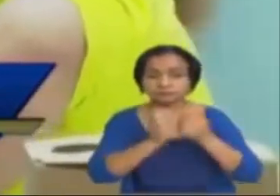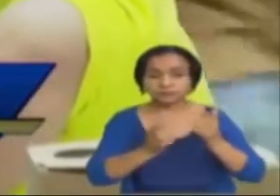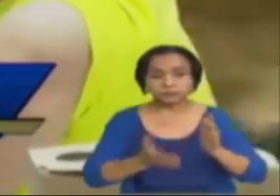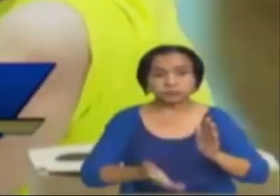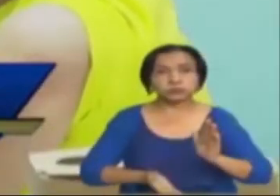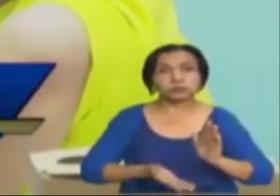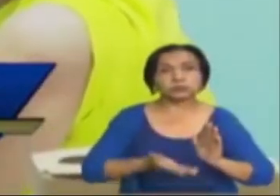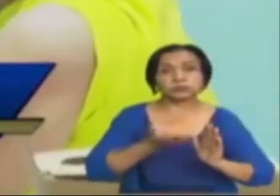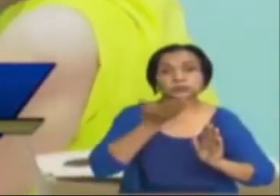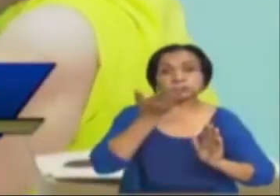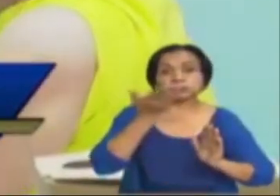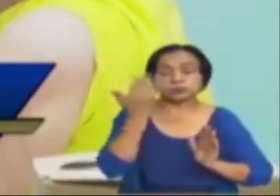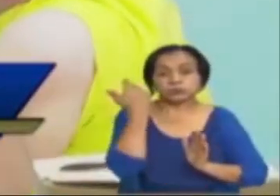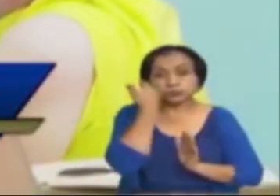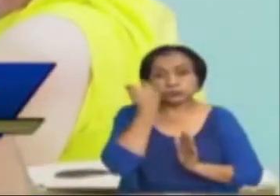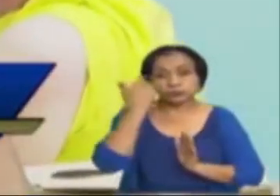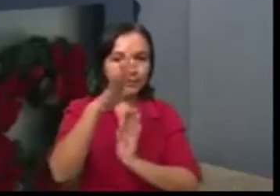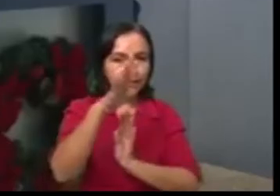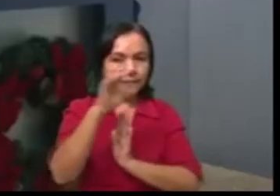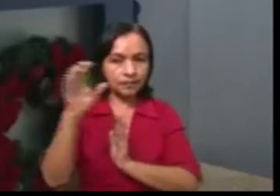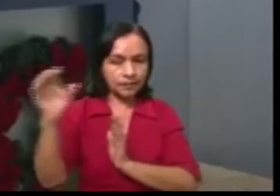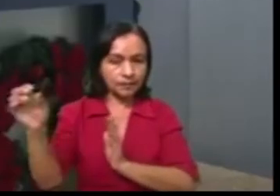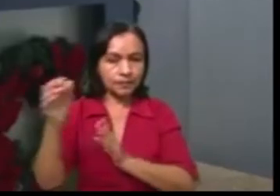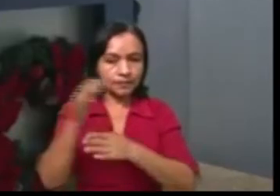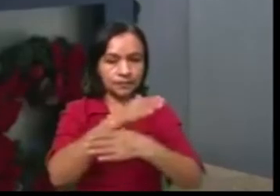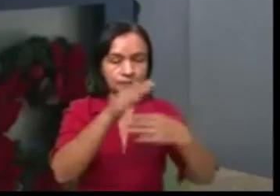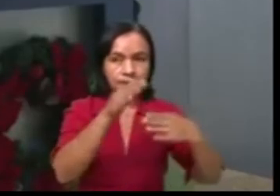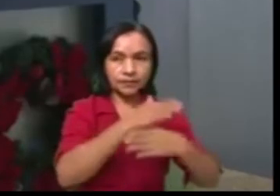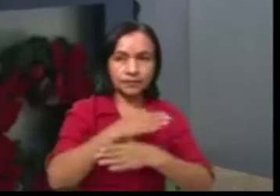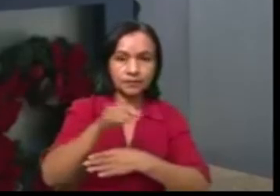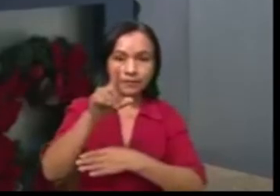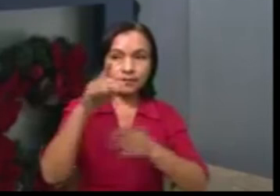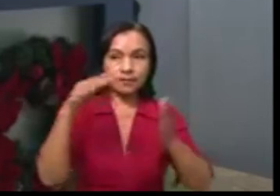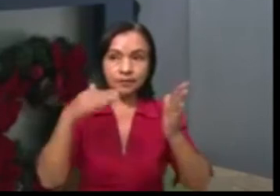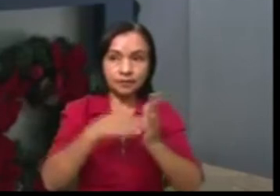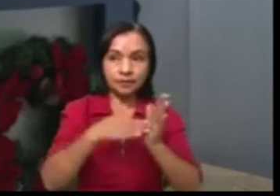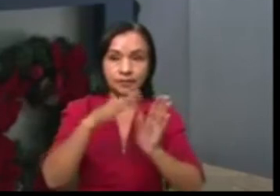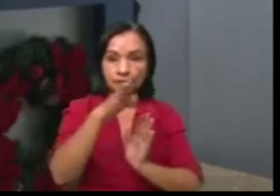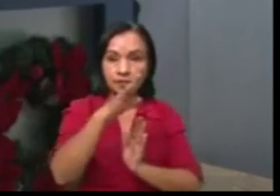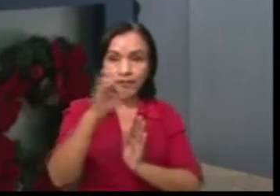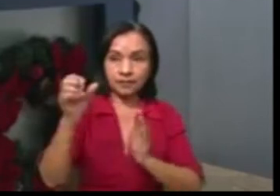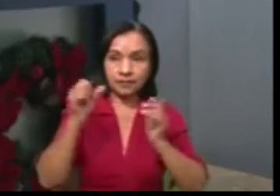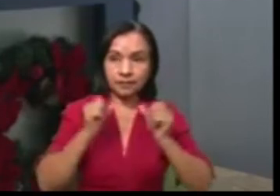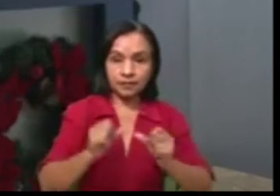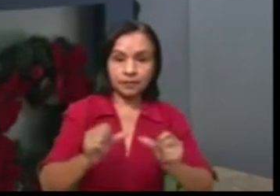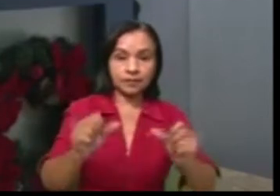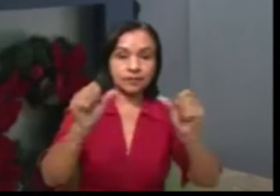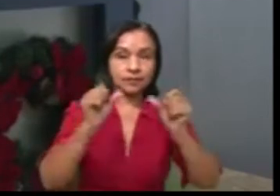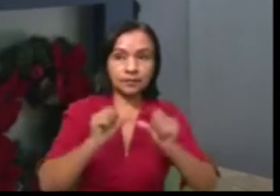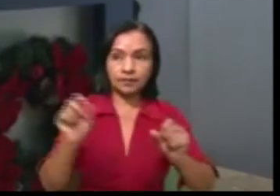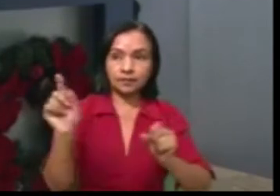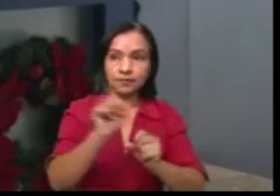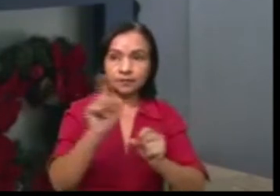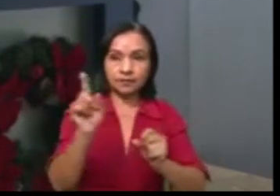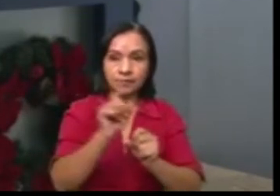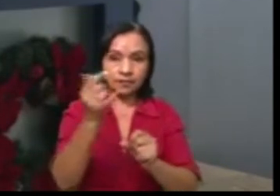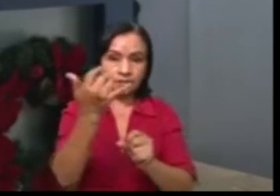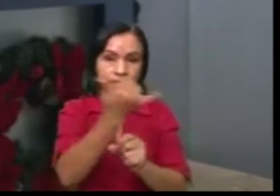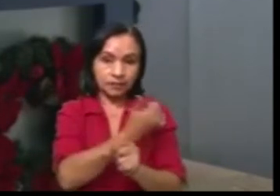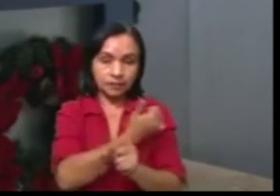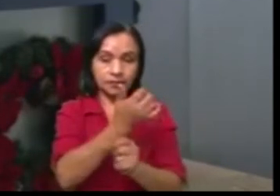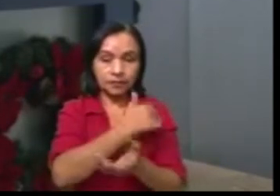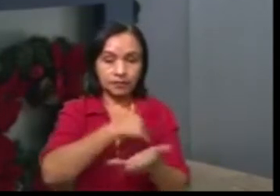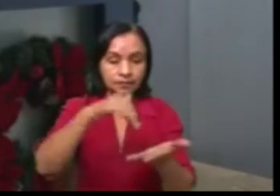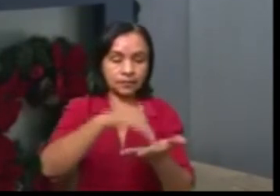las enfermedades respiratorias en general. Oh. Sí, hay más de 1.500 puntos constantes, o sea, no hemos quitado los puestos de vacunación en